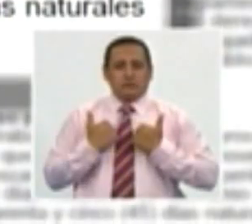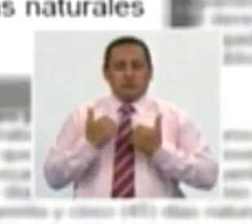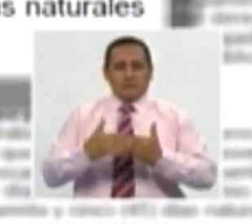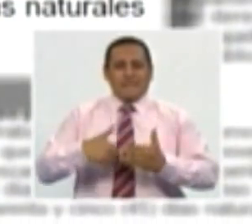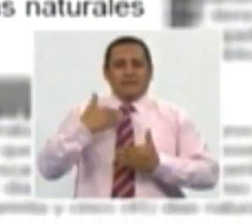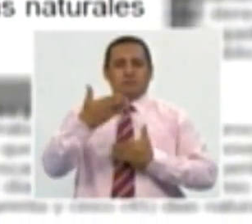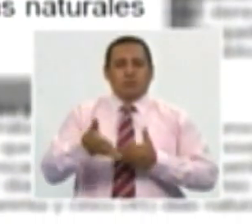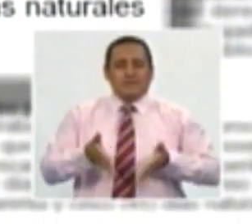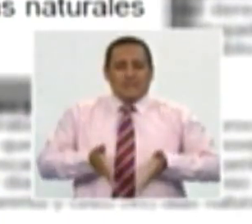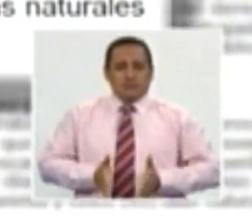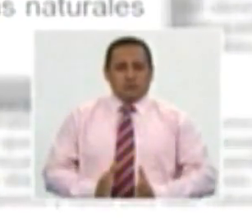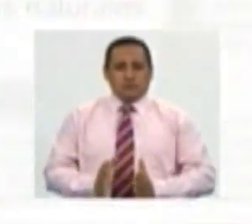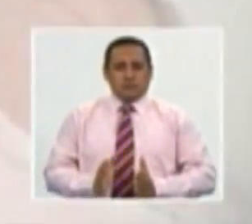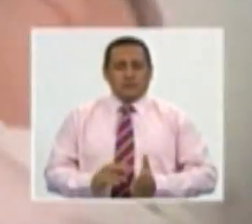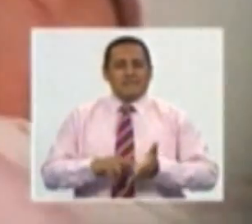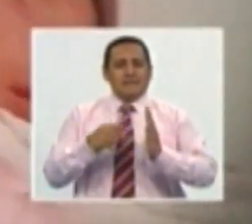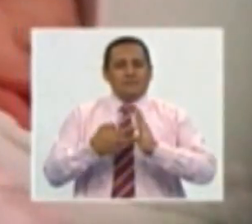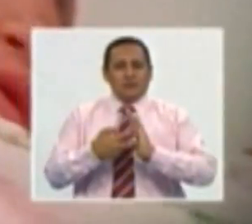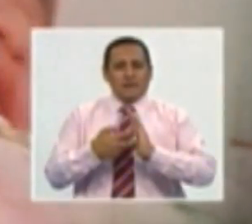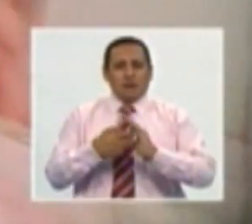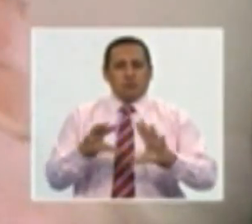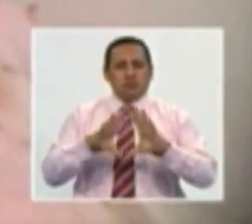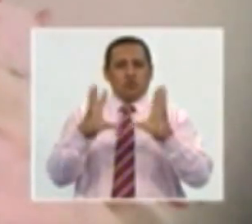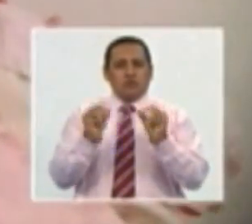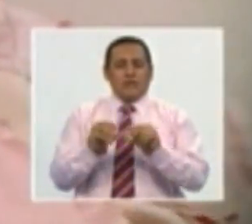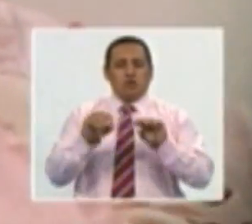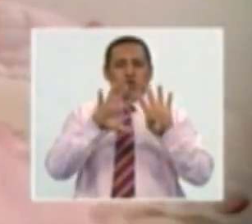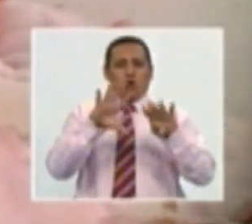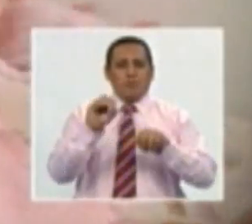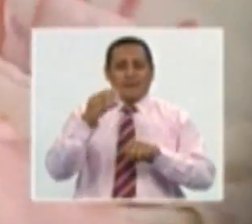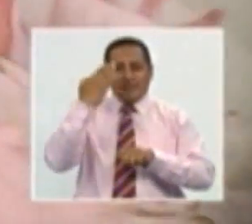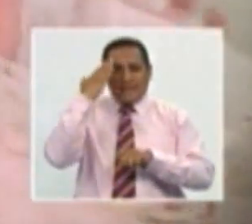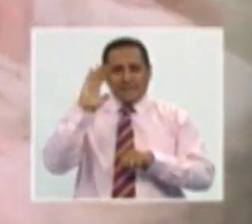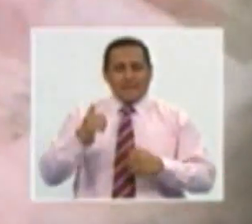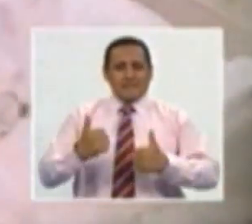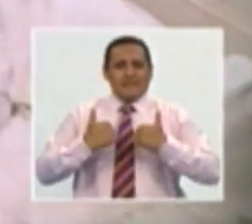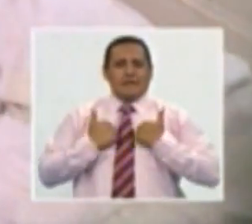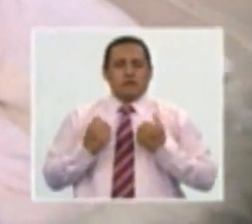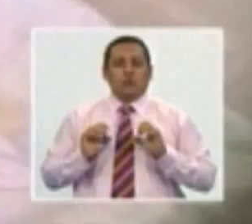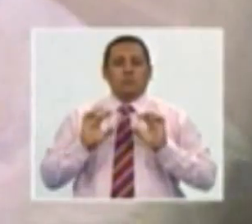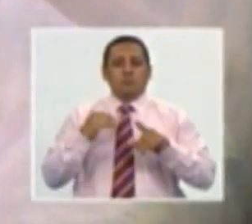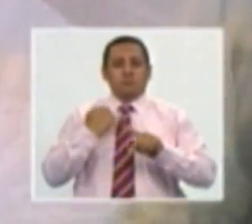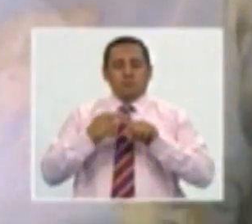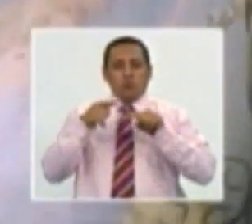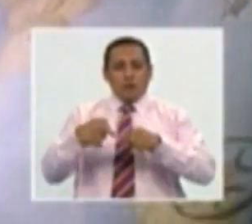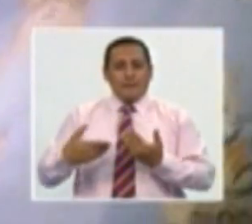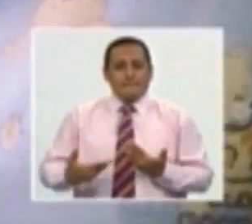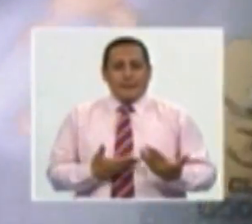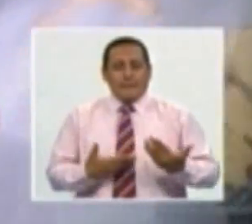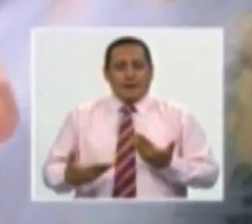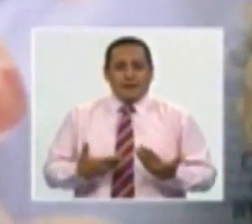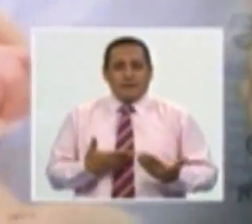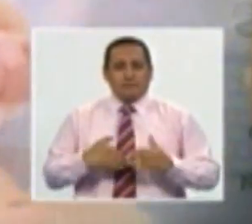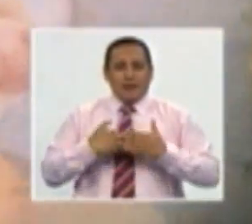descanso postnatal. Es decir, un total de 90 días de descanso por causa de